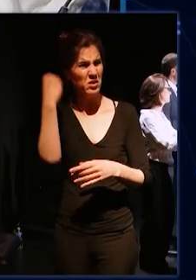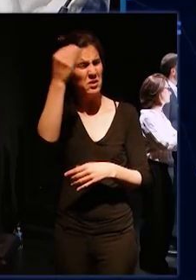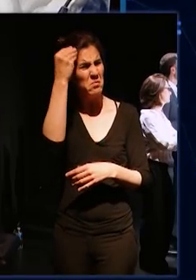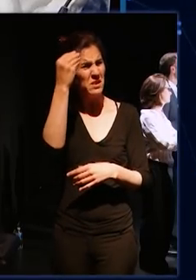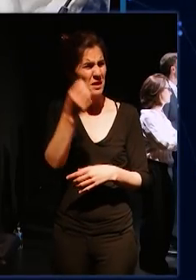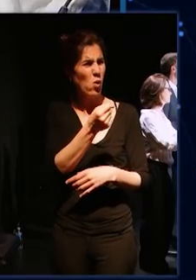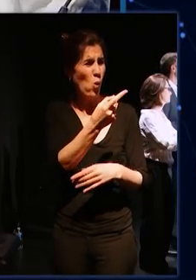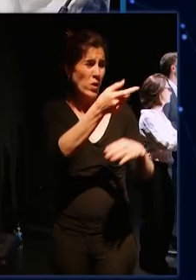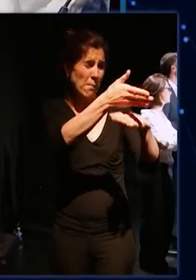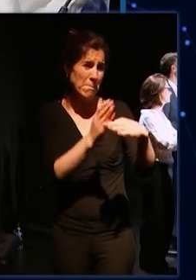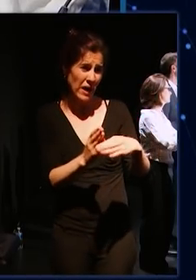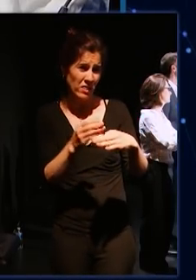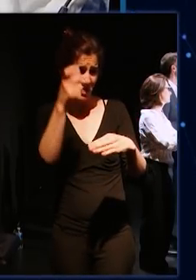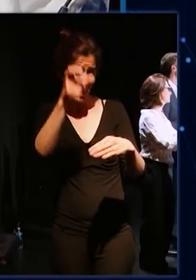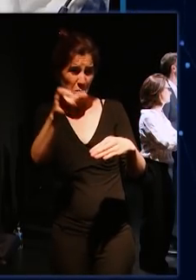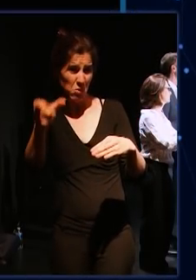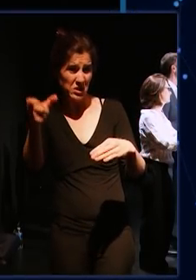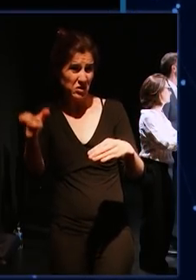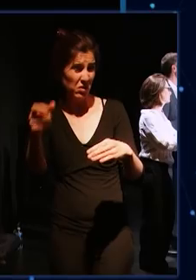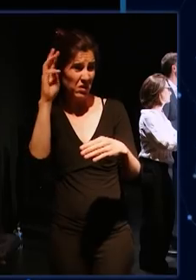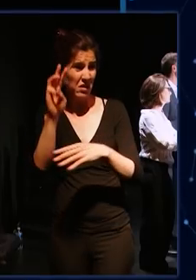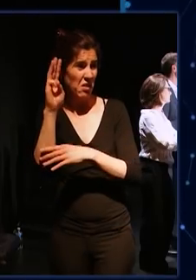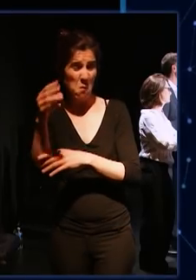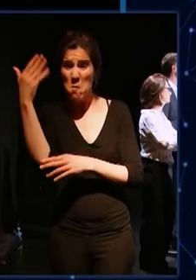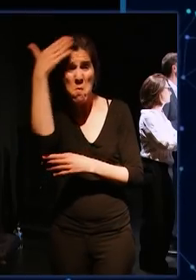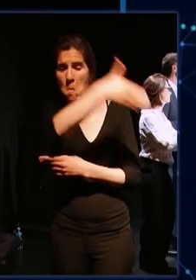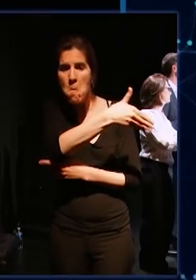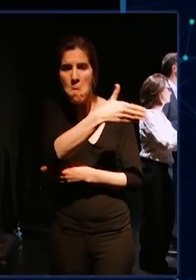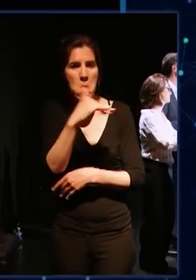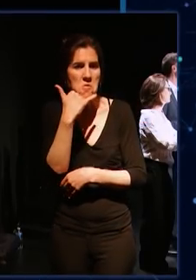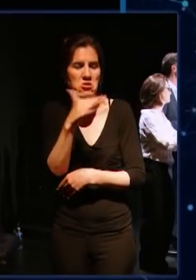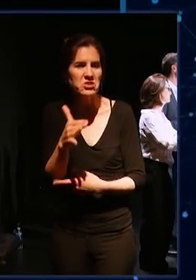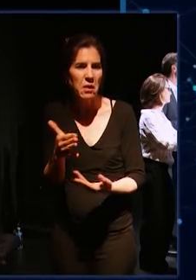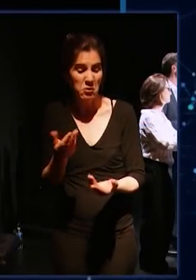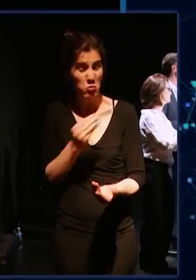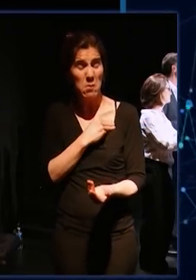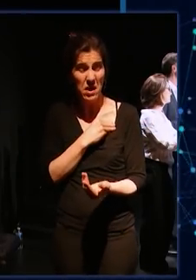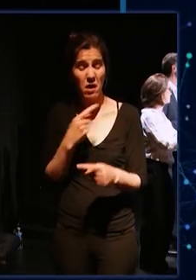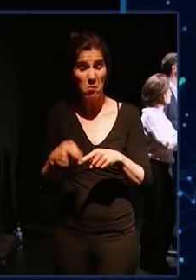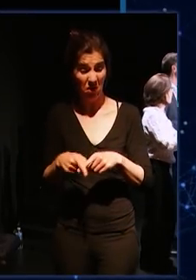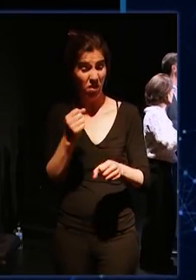de la población de Cardedeu que ni siquiera se entera de lo que están haciendo ahí. Y es una pena porque están haciendo un gran trabajo la gente del